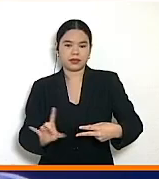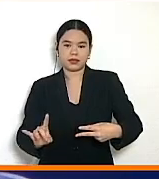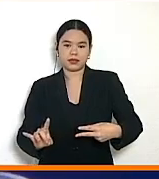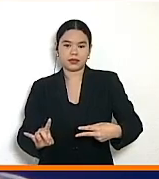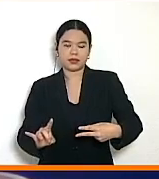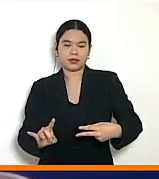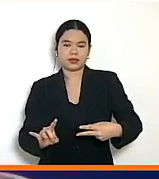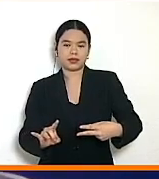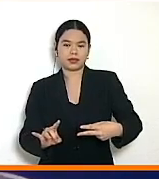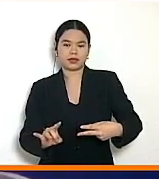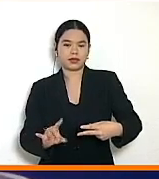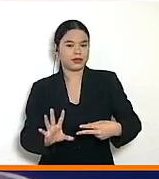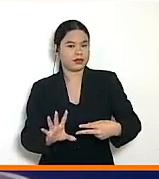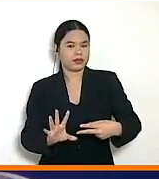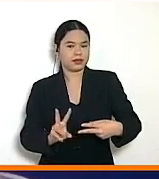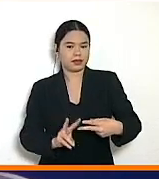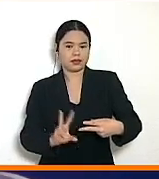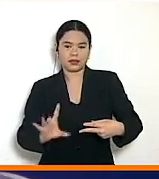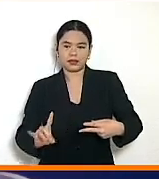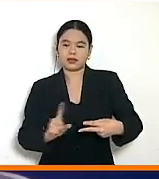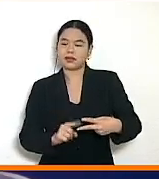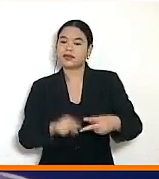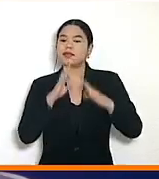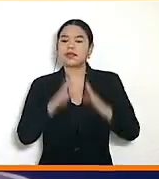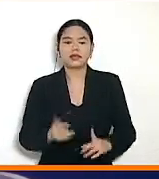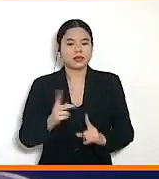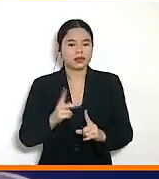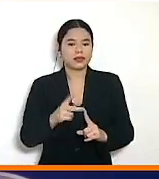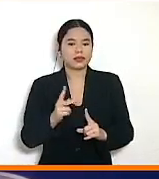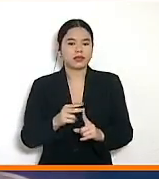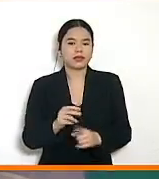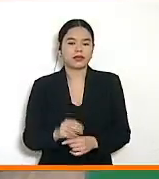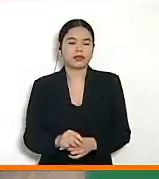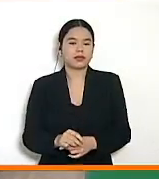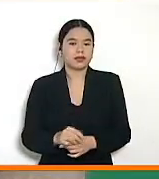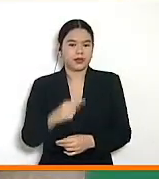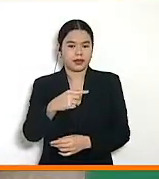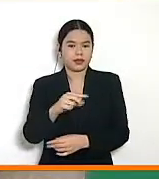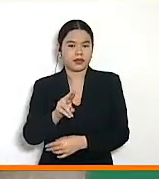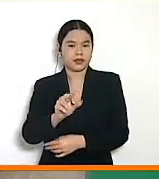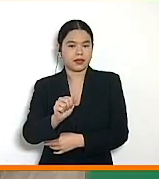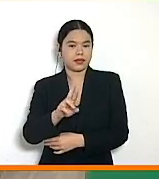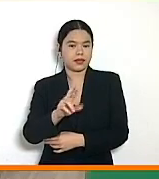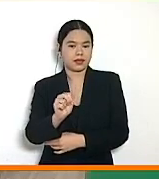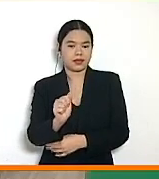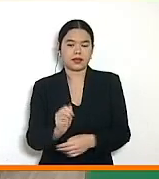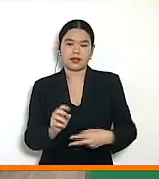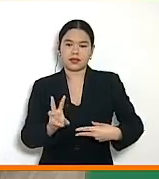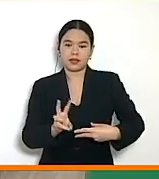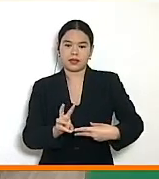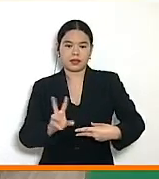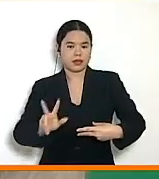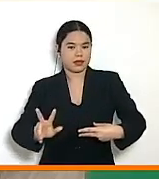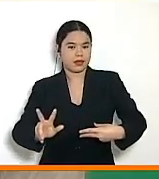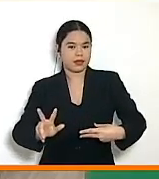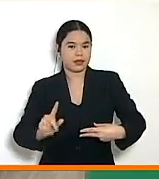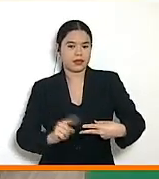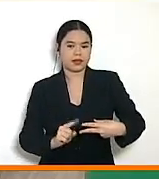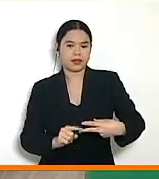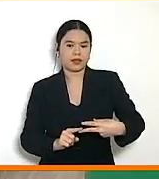según los números favorecidos el 28 con su catracha la guarda con mucho gusto repito posición 163 posición